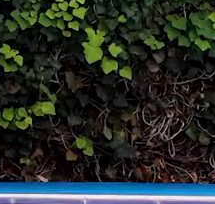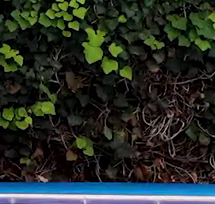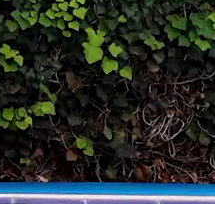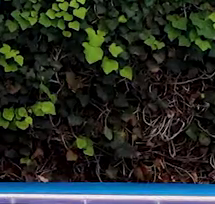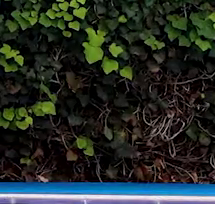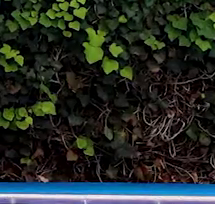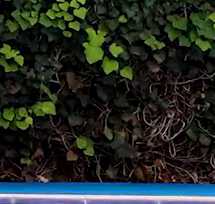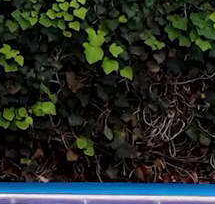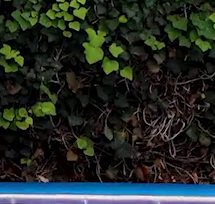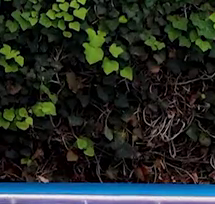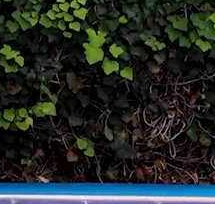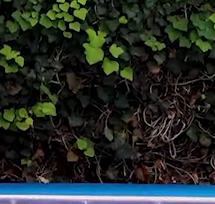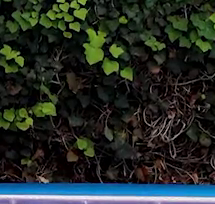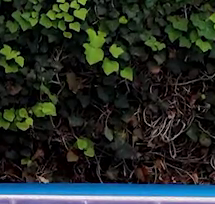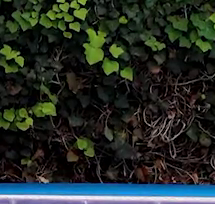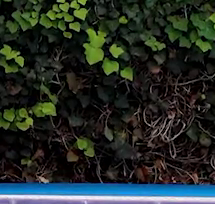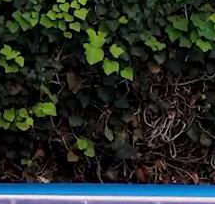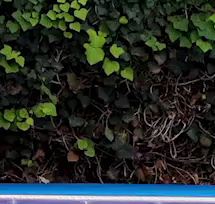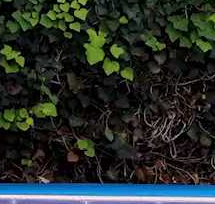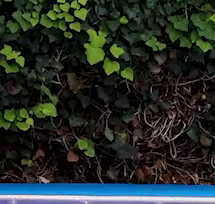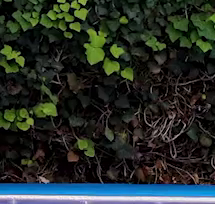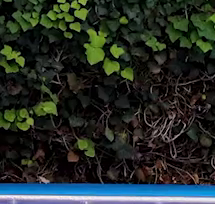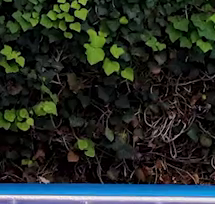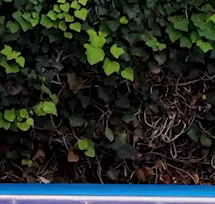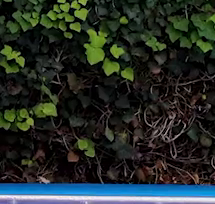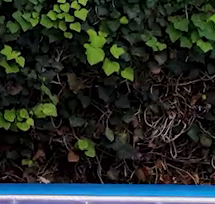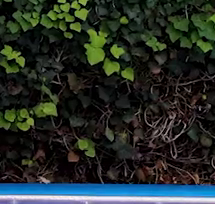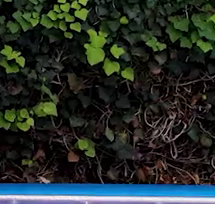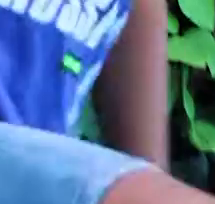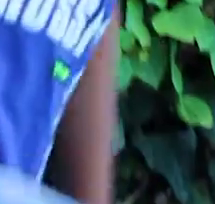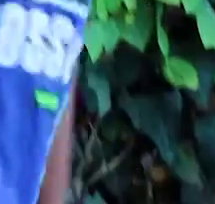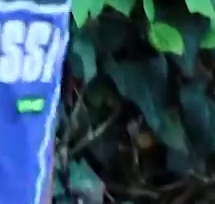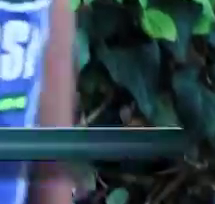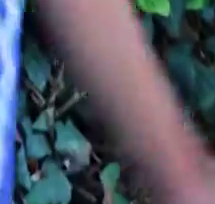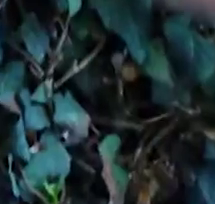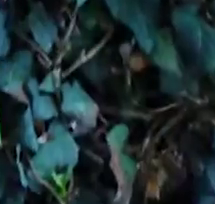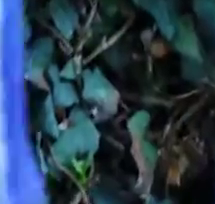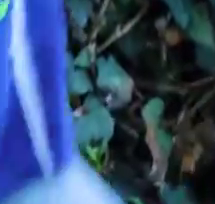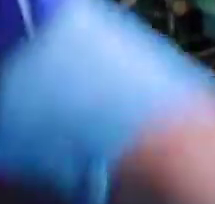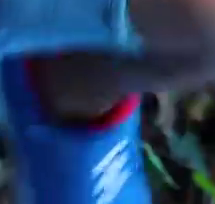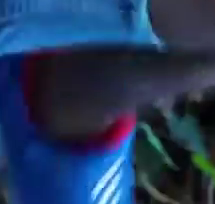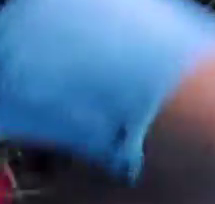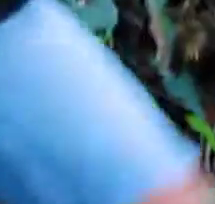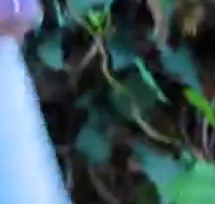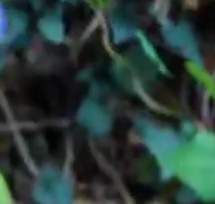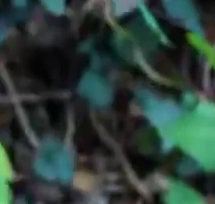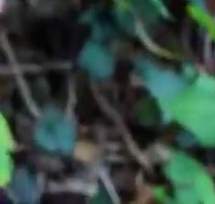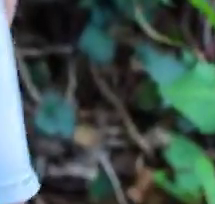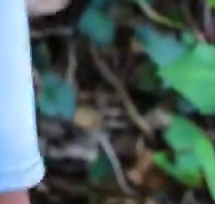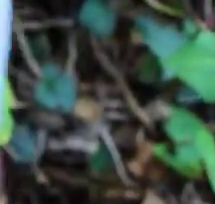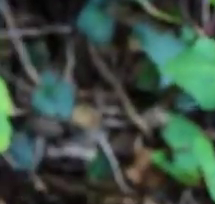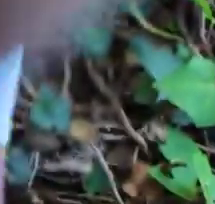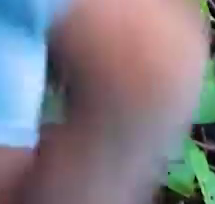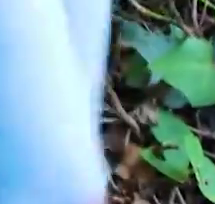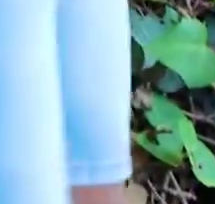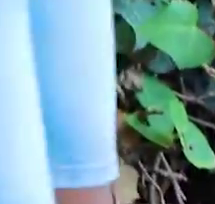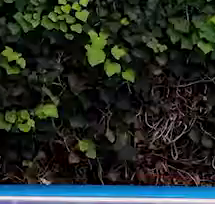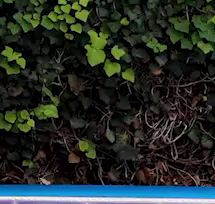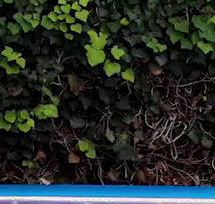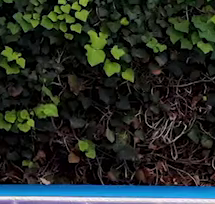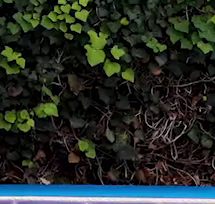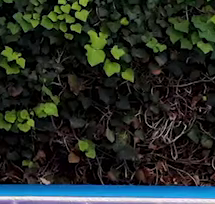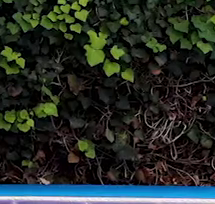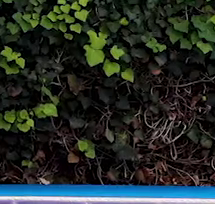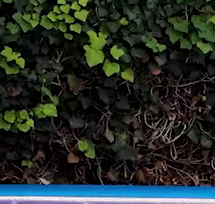Nos ponemos en posición y elevamos rodilla derecha, mano derecha. Muy bien, izquierda, muy